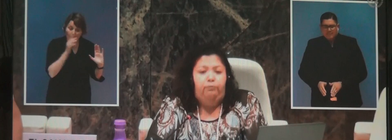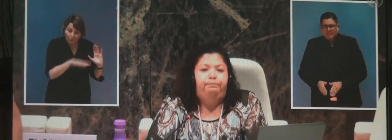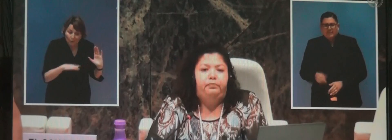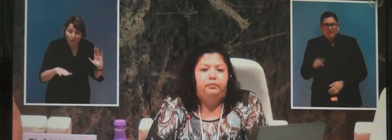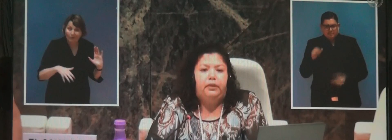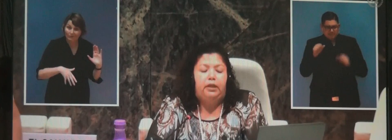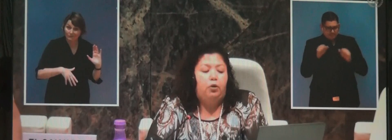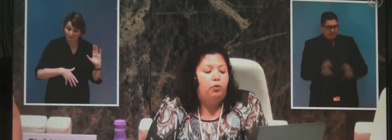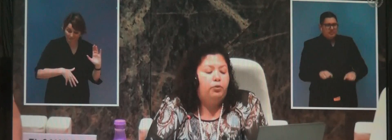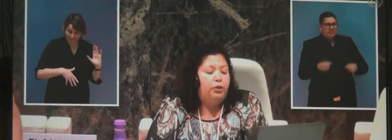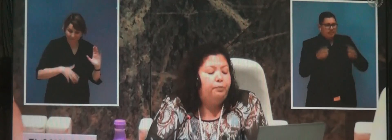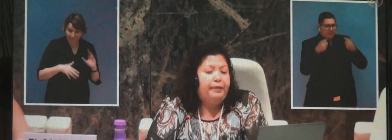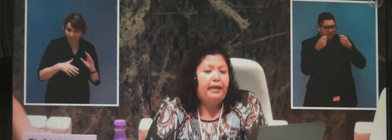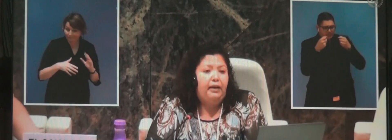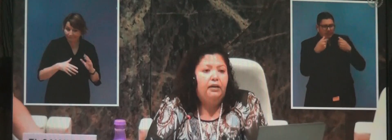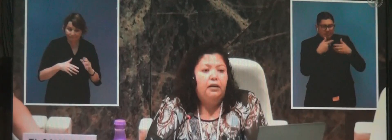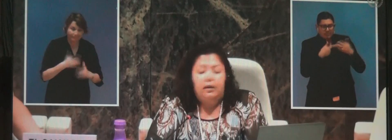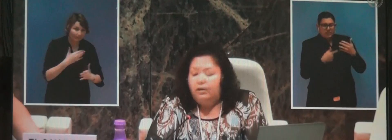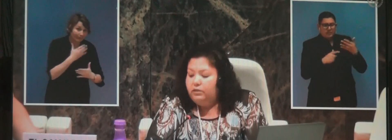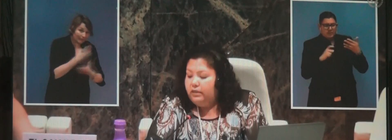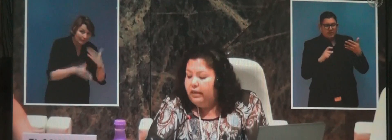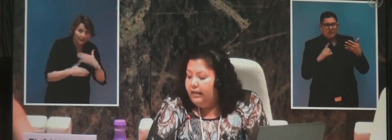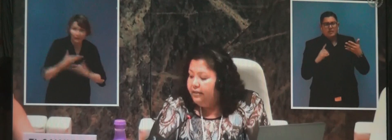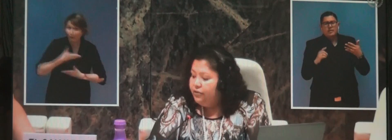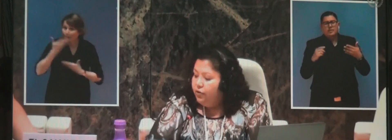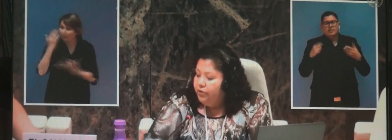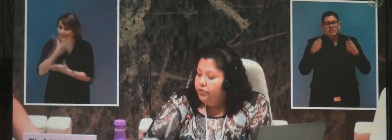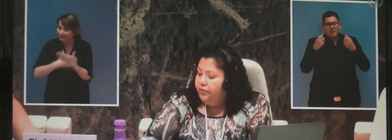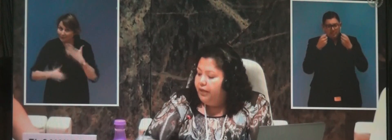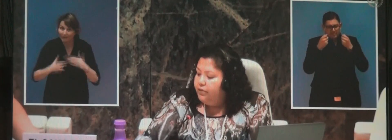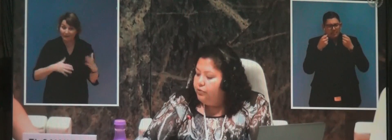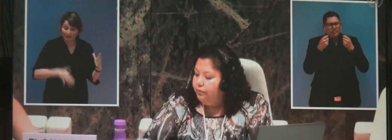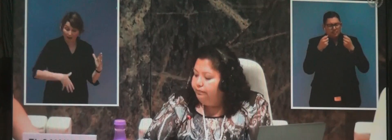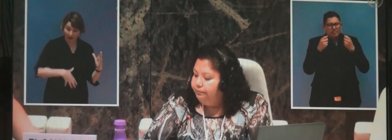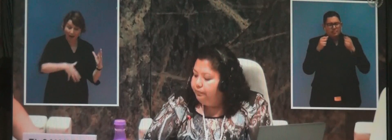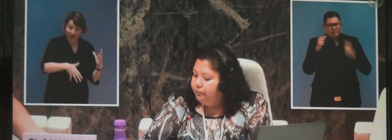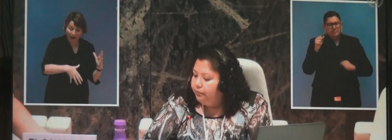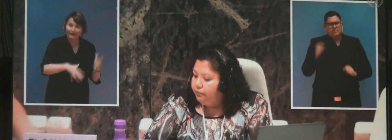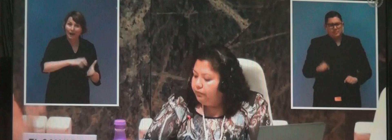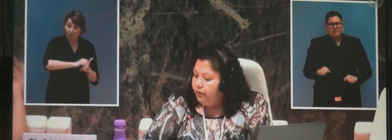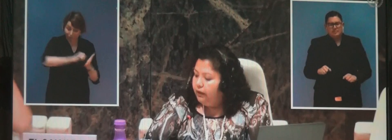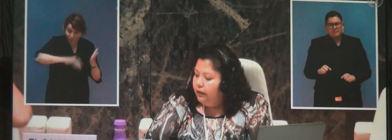penado. En el Código Penal, las sanciones sobre esto.